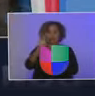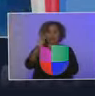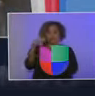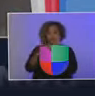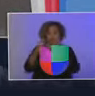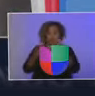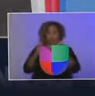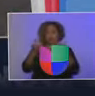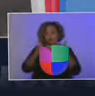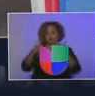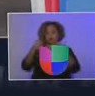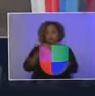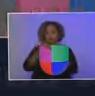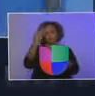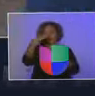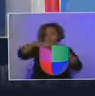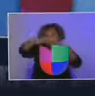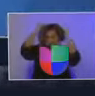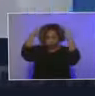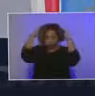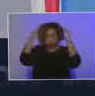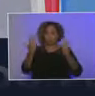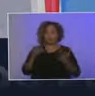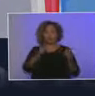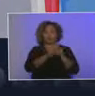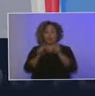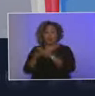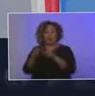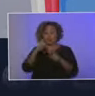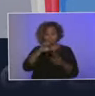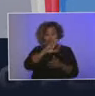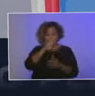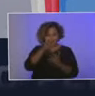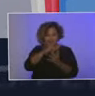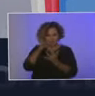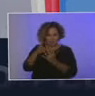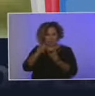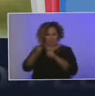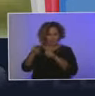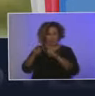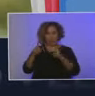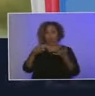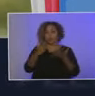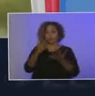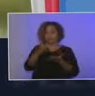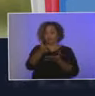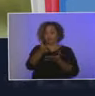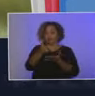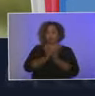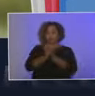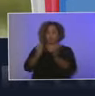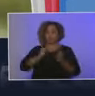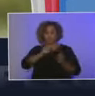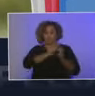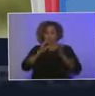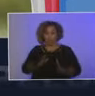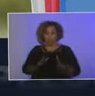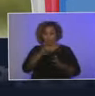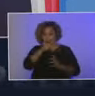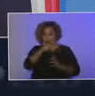familias siguen con toldos por techos. Además, en medio de diversas versiones, detienen al alcalde de Cataño, Félix